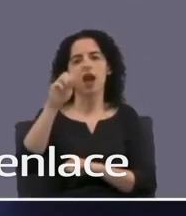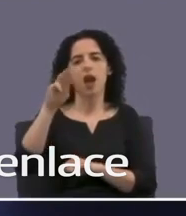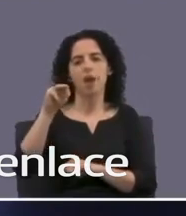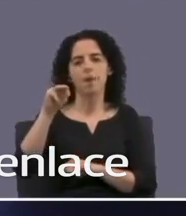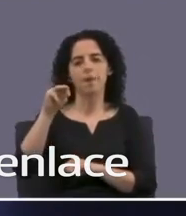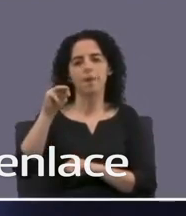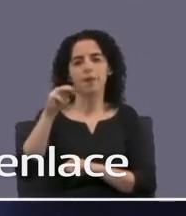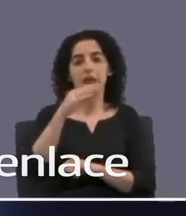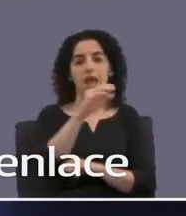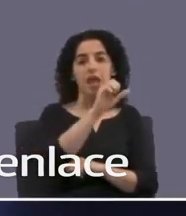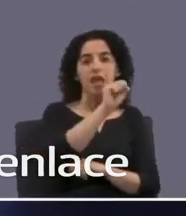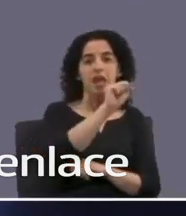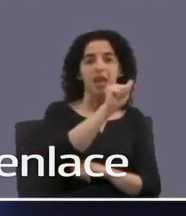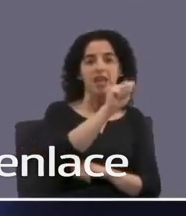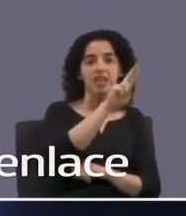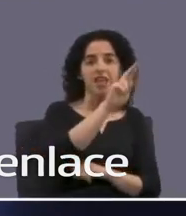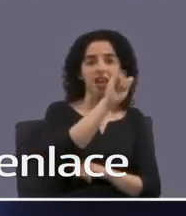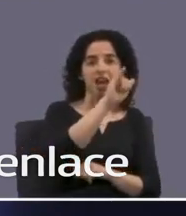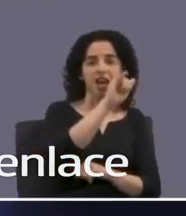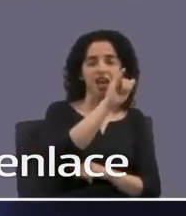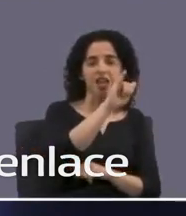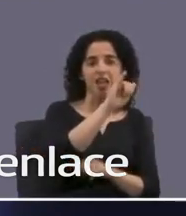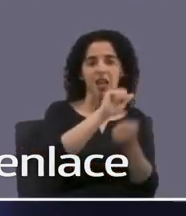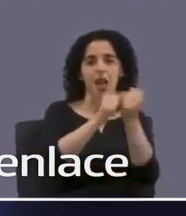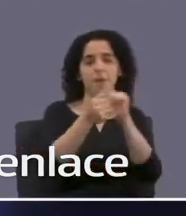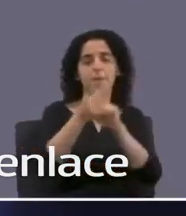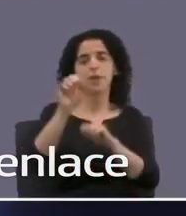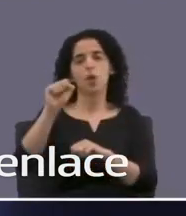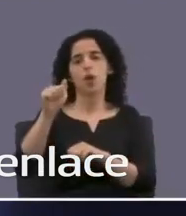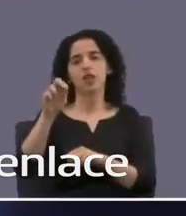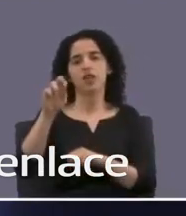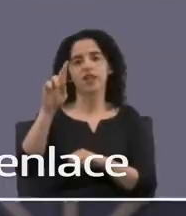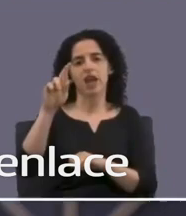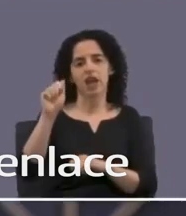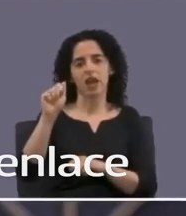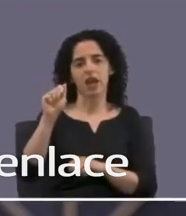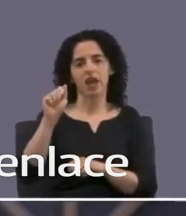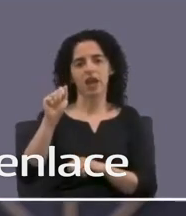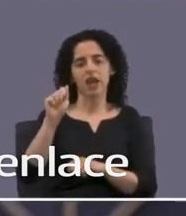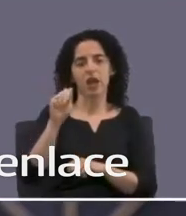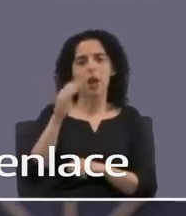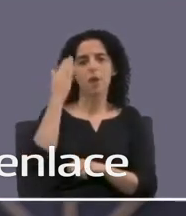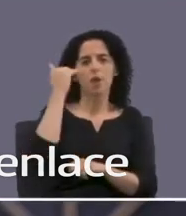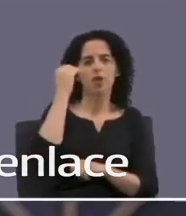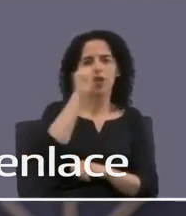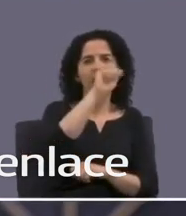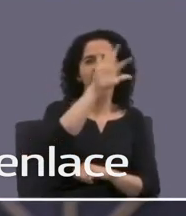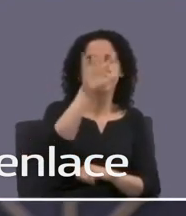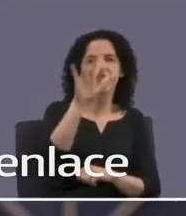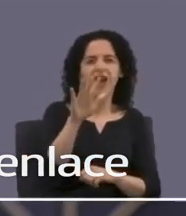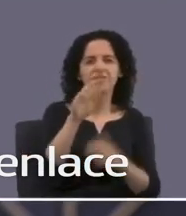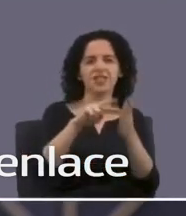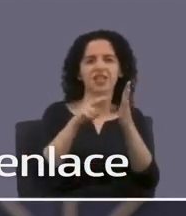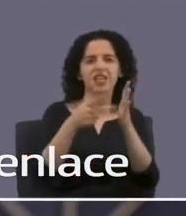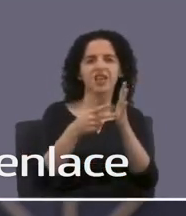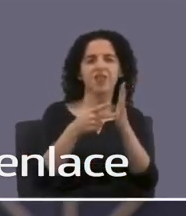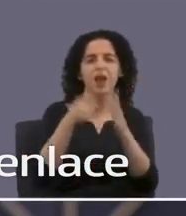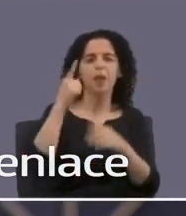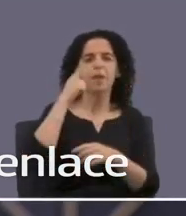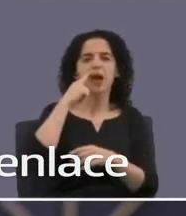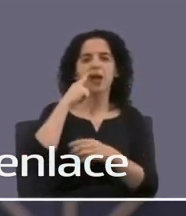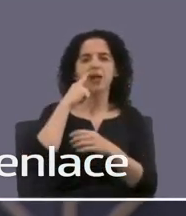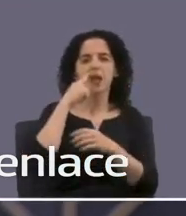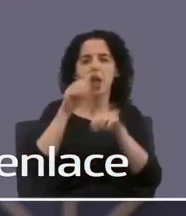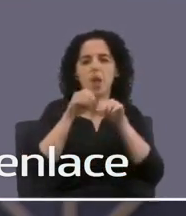le puso Sara, porque Abraham es padre de multitudes. Ellos no pudieron tener